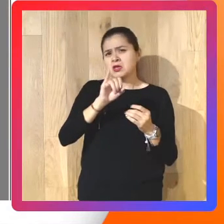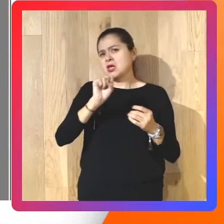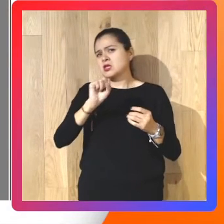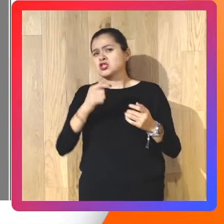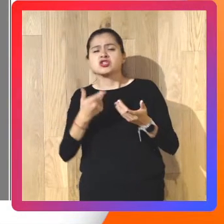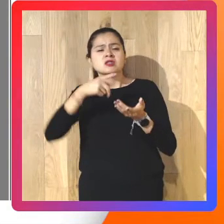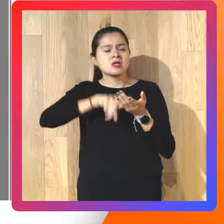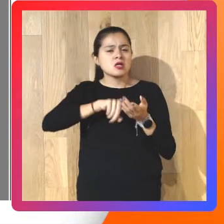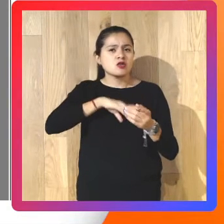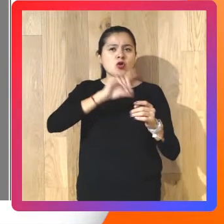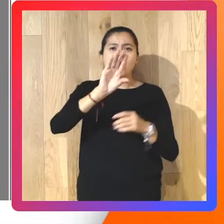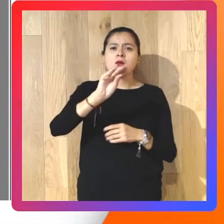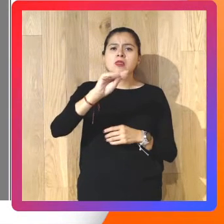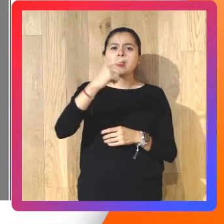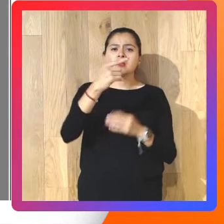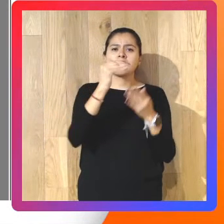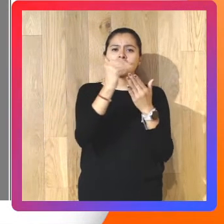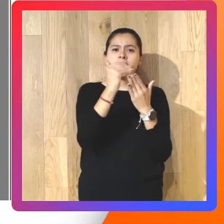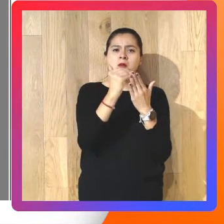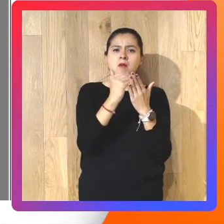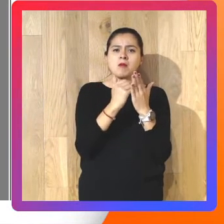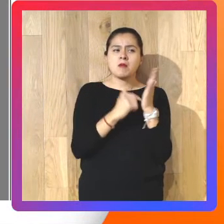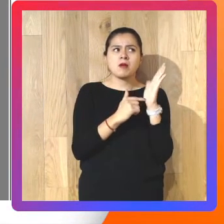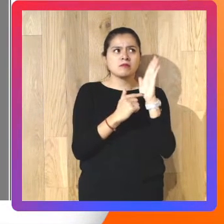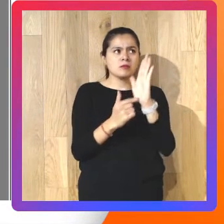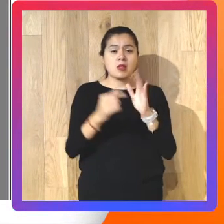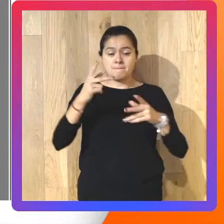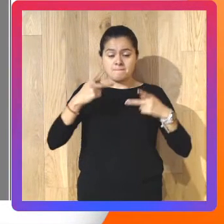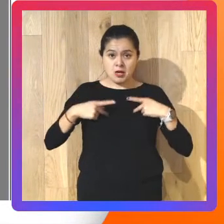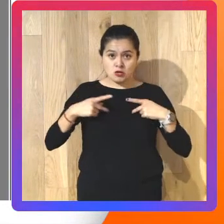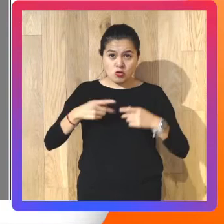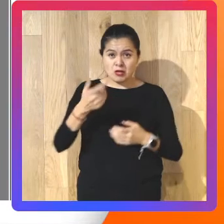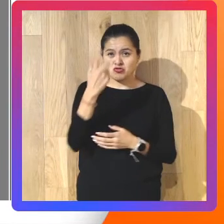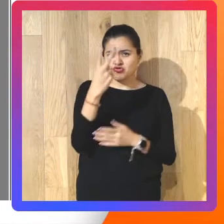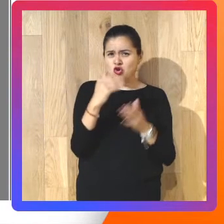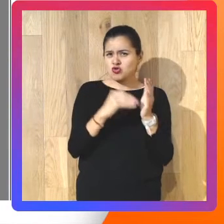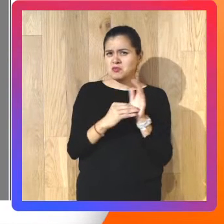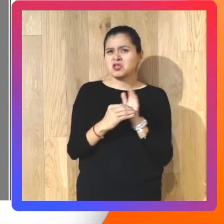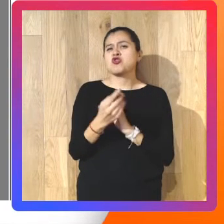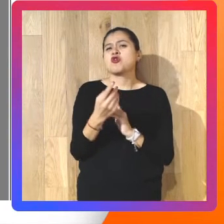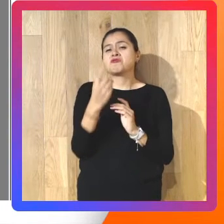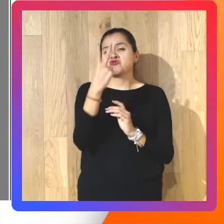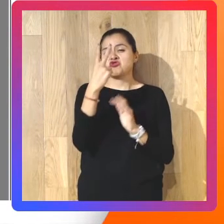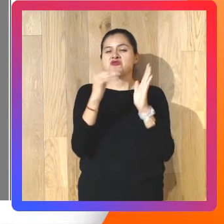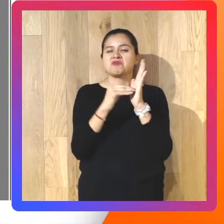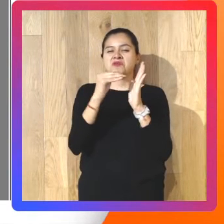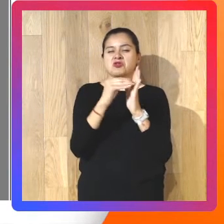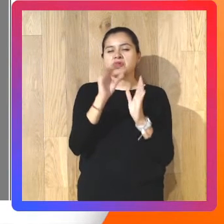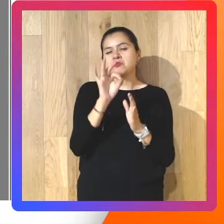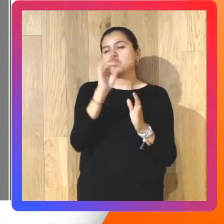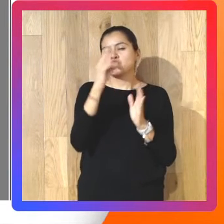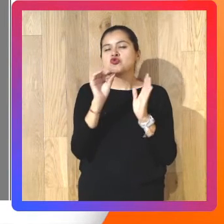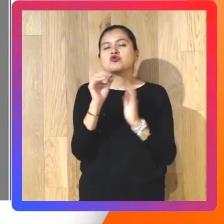y 97 indicadores. Estas empresas emplean a casi 2,5 millones de personas.